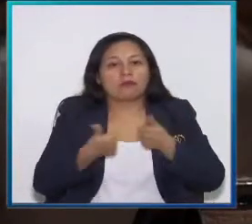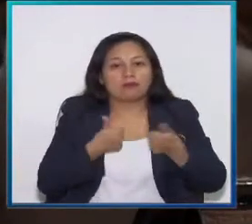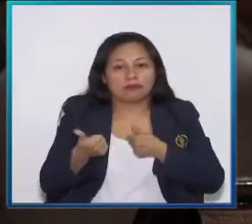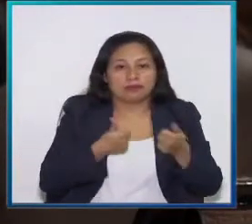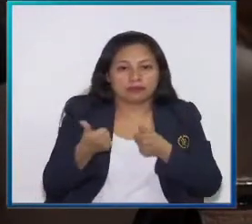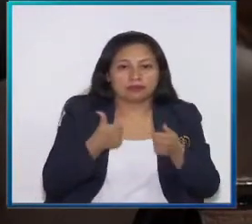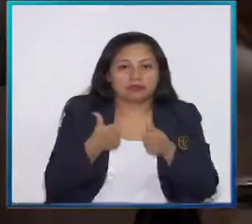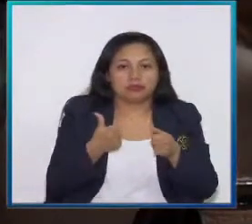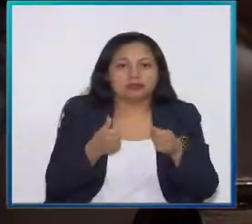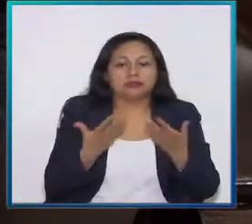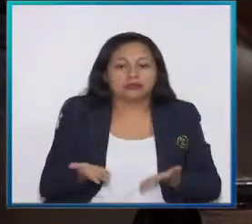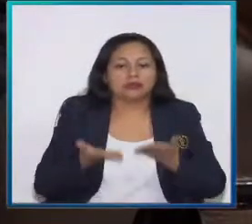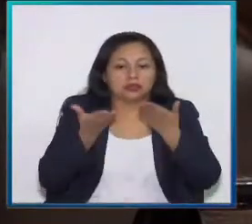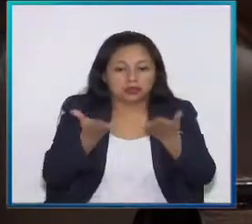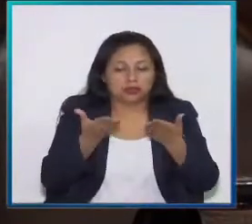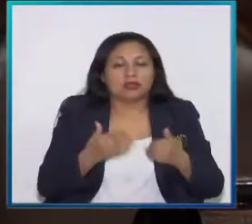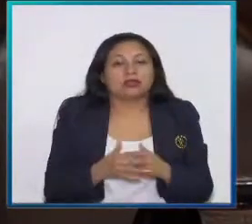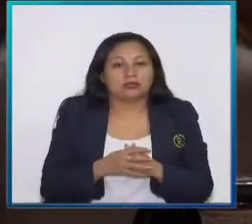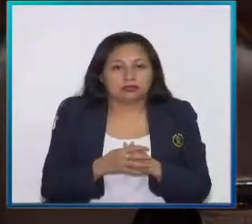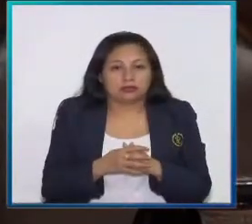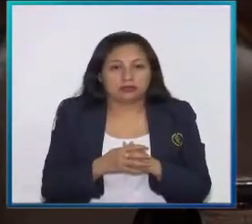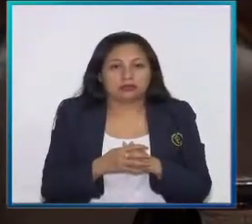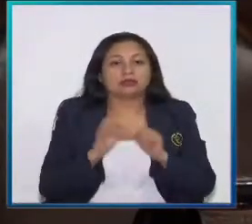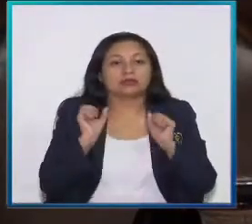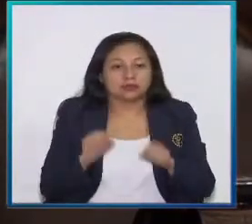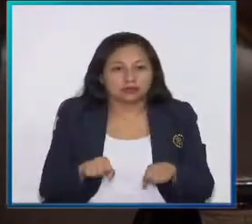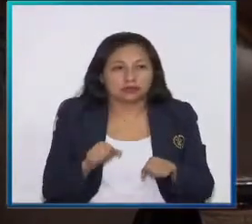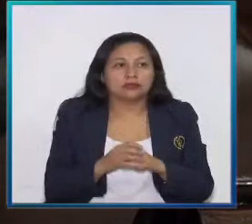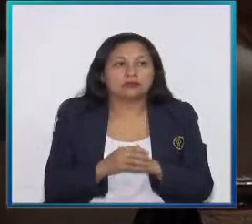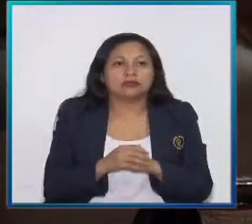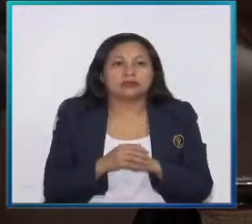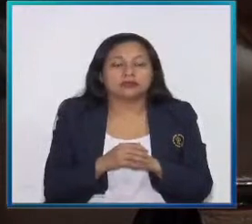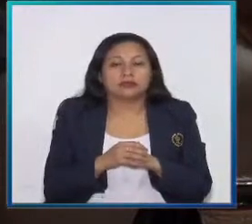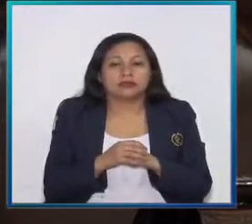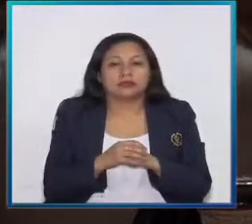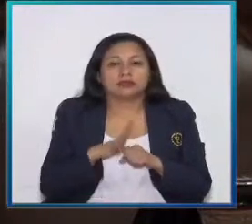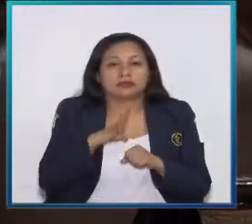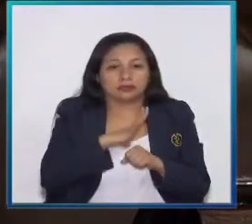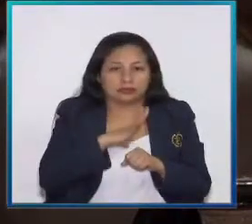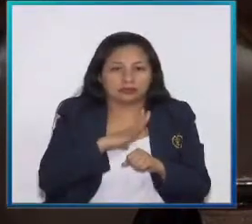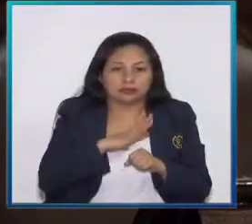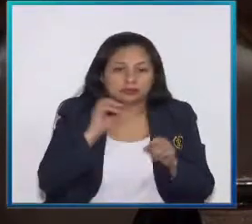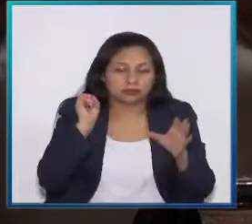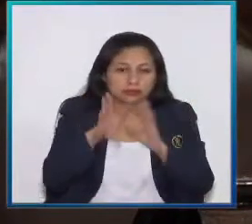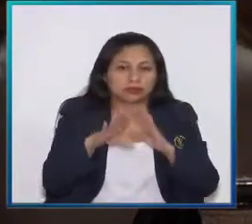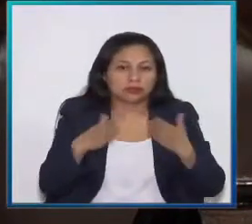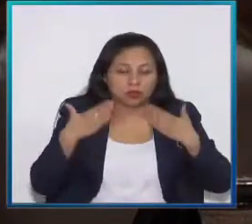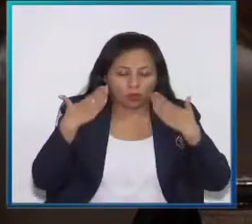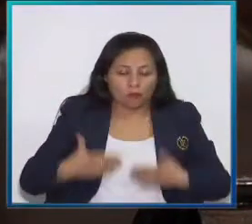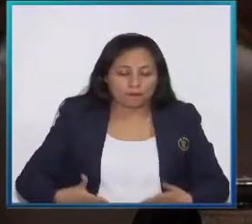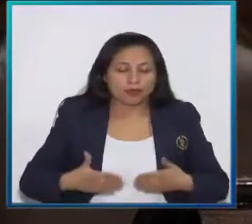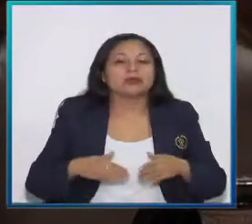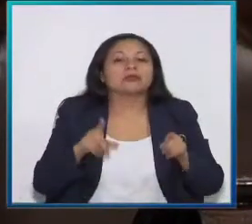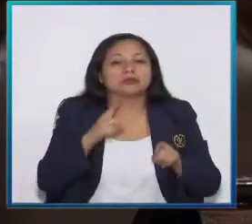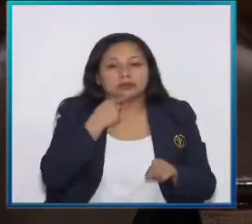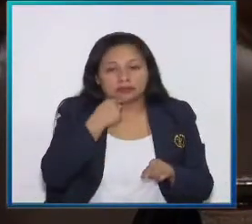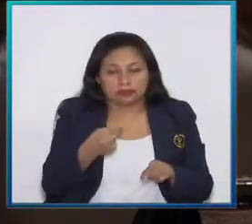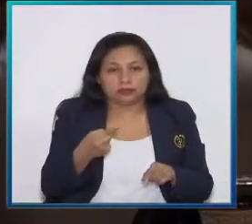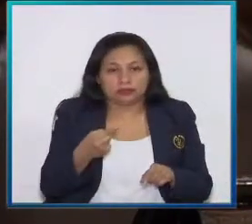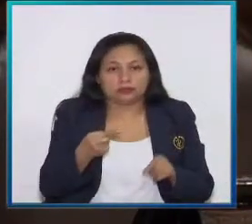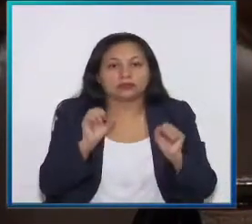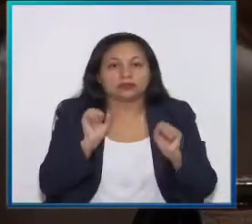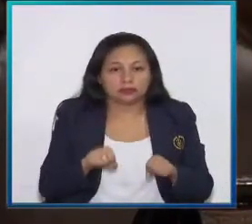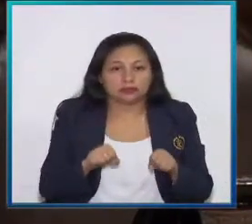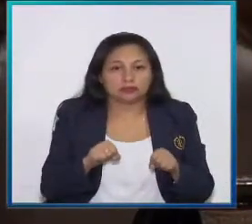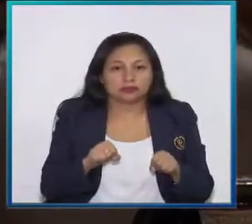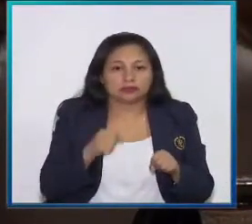administración que se le está encomendando. Y por supuesto que tengan proyección humana, es decir, que